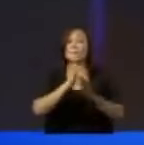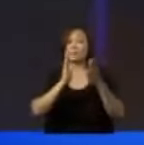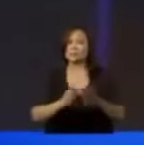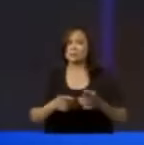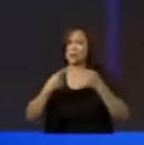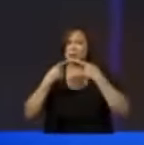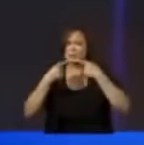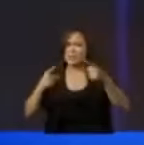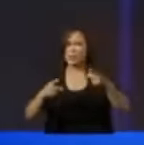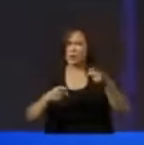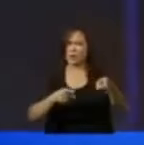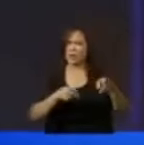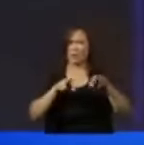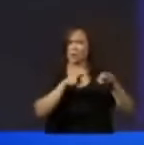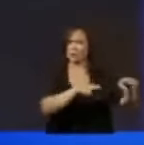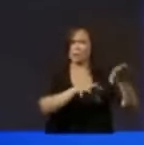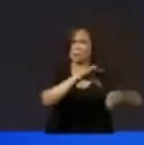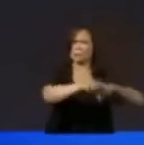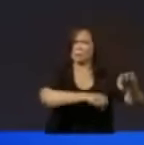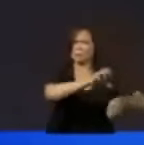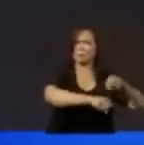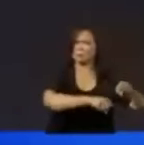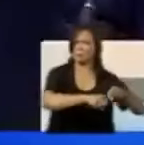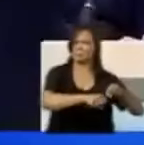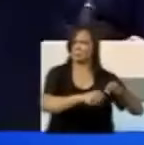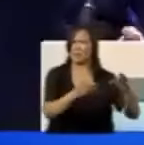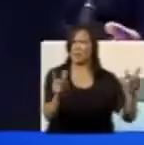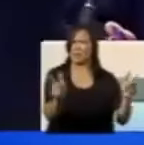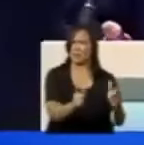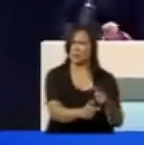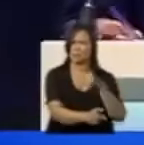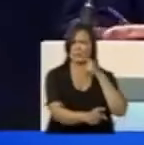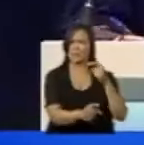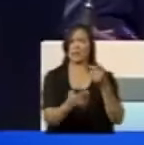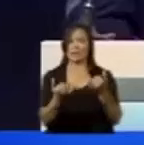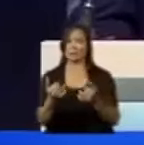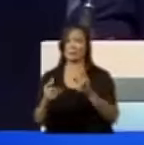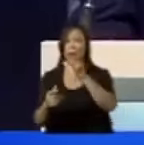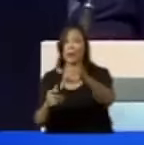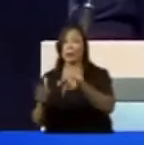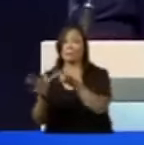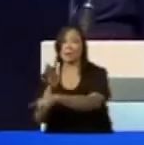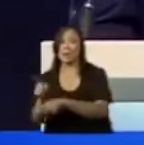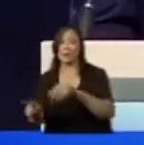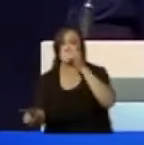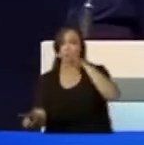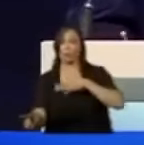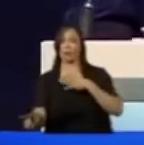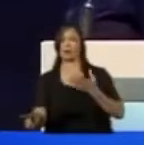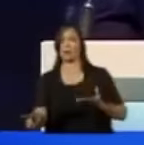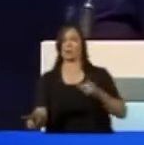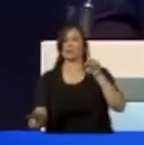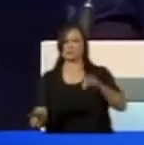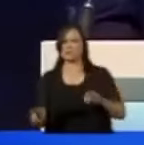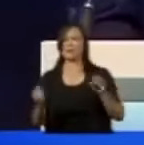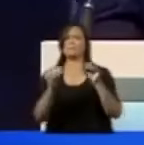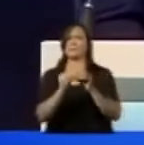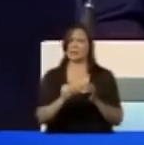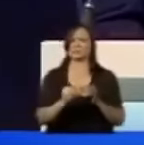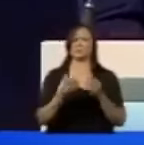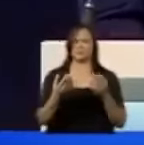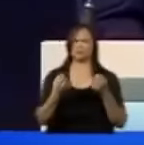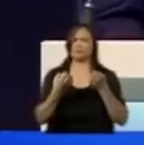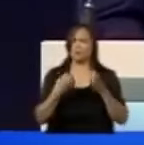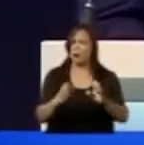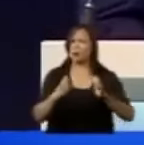esta depredación y esta agresión al medio ambiente y apareció asesinado. Creo que necesitamos más voluntad,